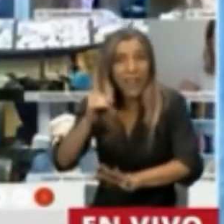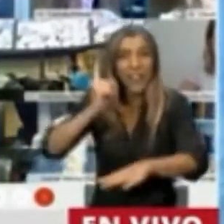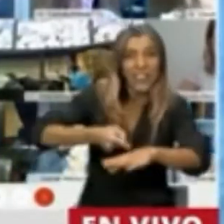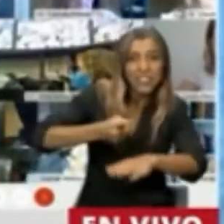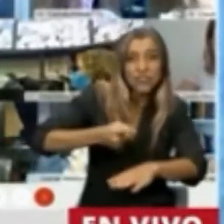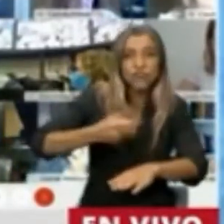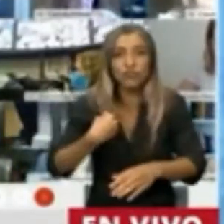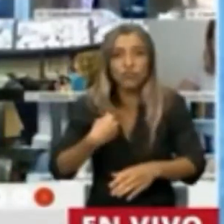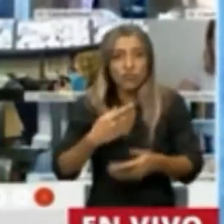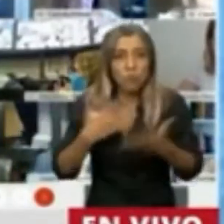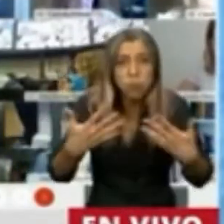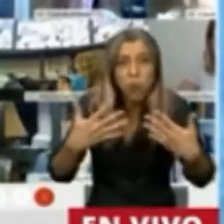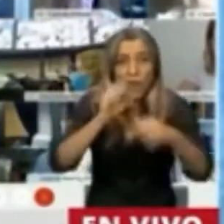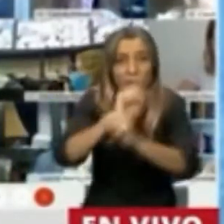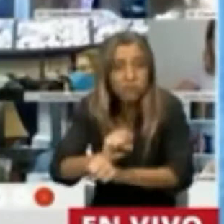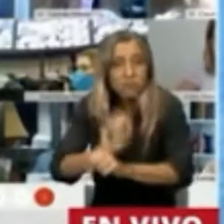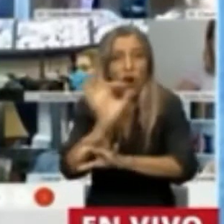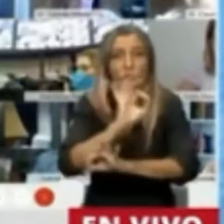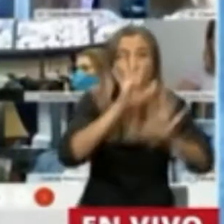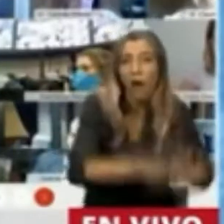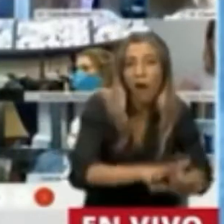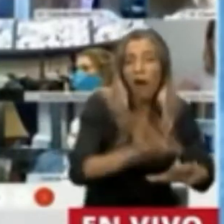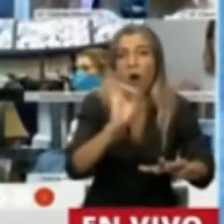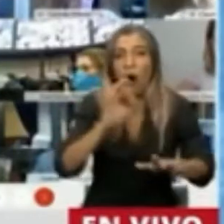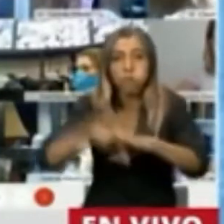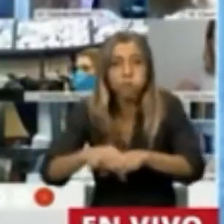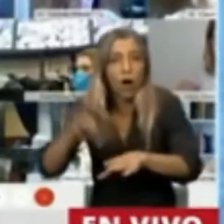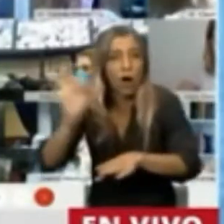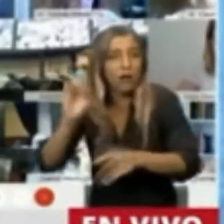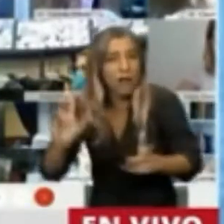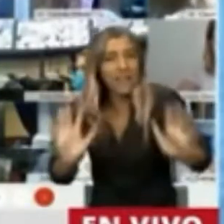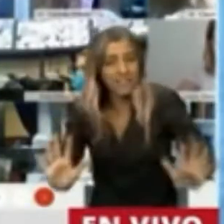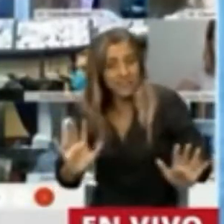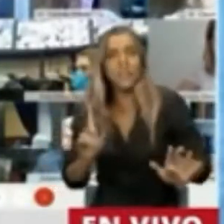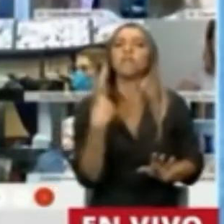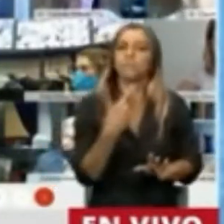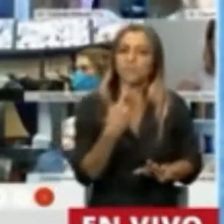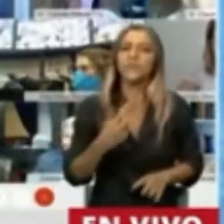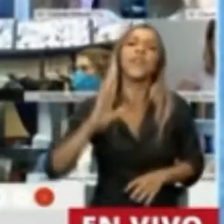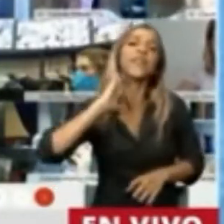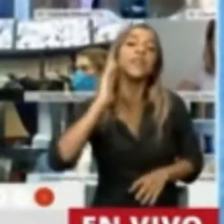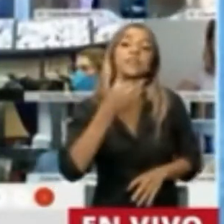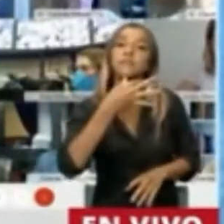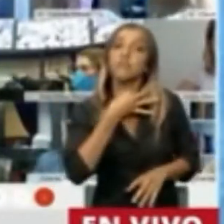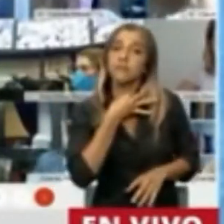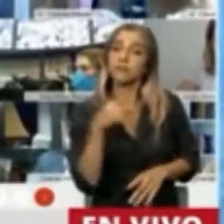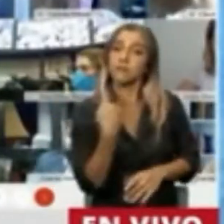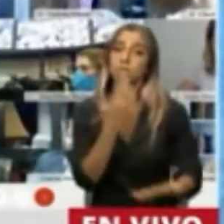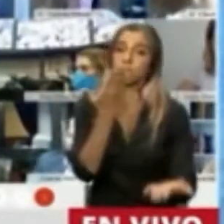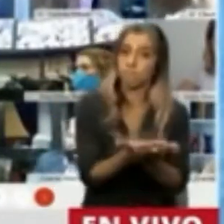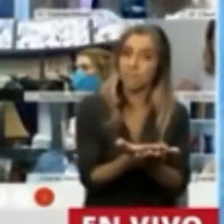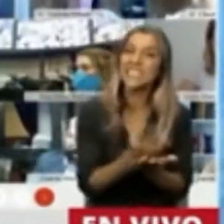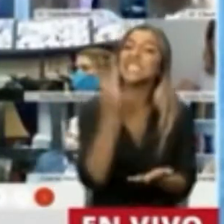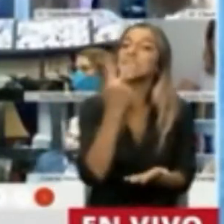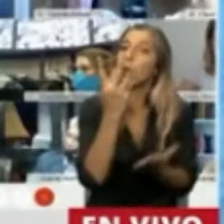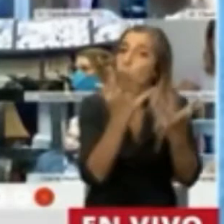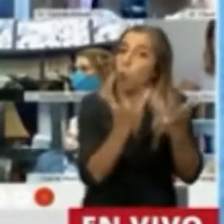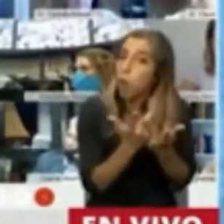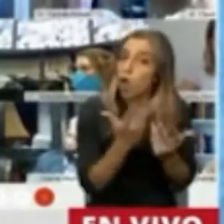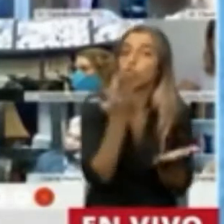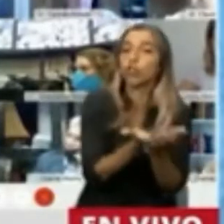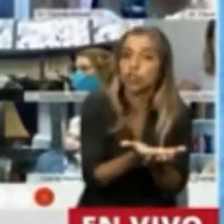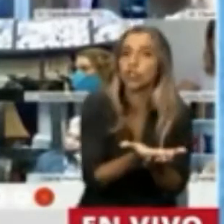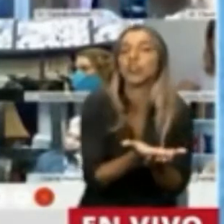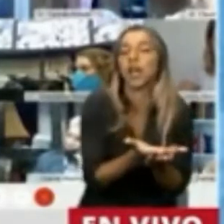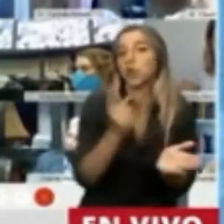gobiernos de las provincias. No pasó nada. El 26 de agosto elevamos el segundo proyecto pidiendo un protocolo